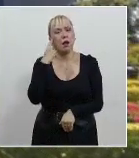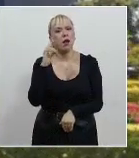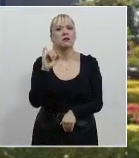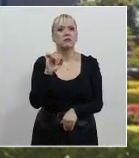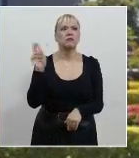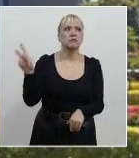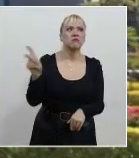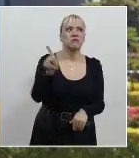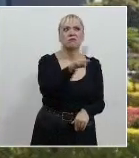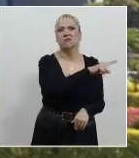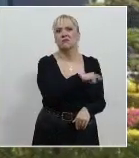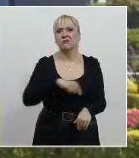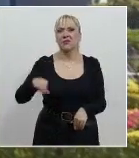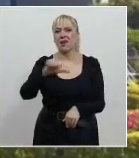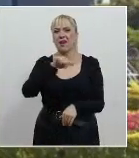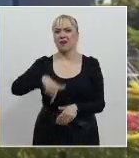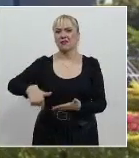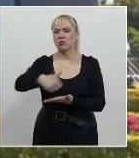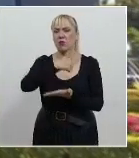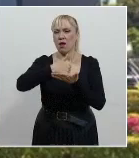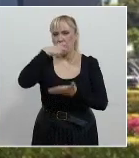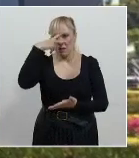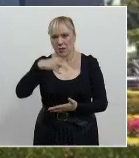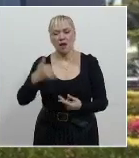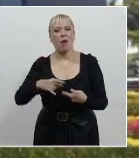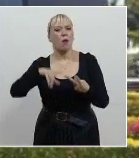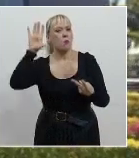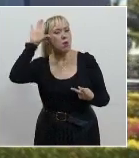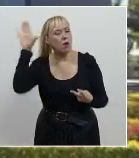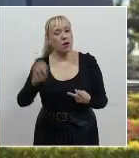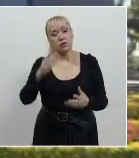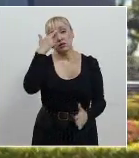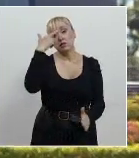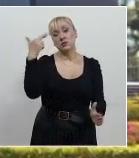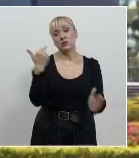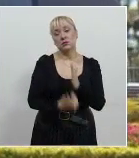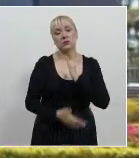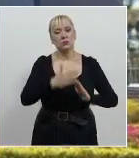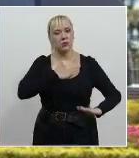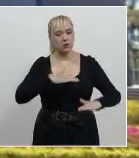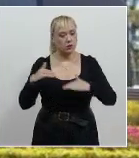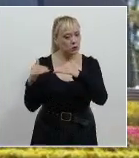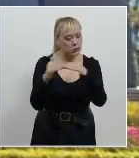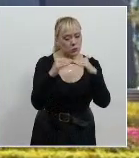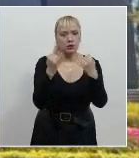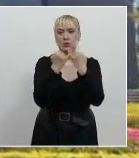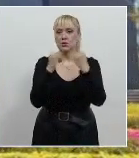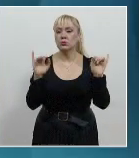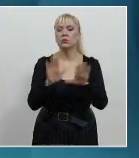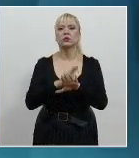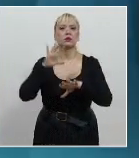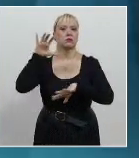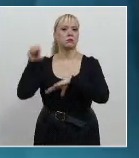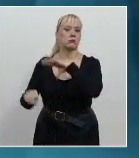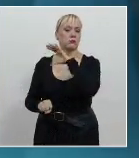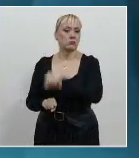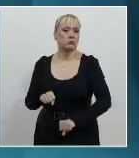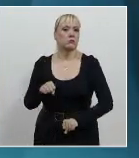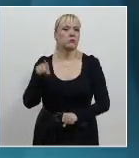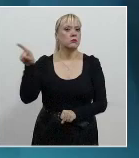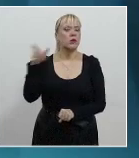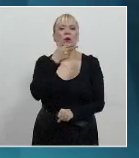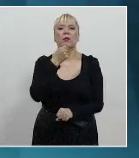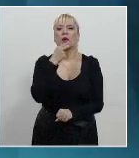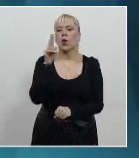diversas autoridades federales de la Ciudad de México y de Morelos violaron su soberanía y autonomía tras la detención del fiscal